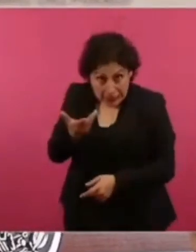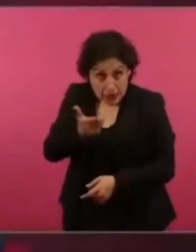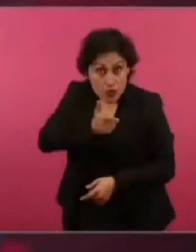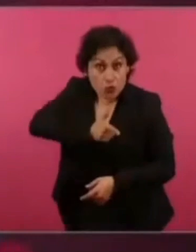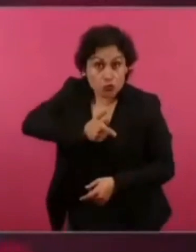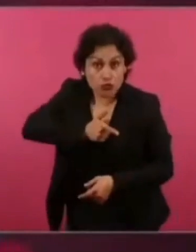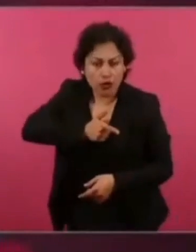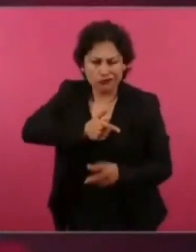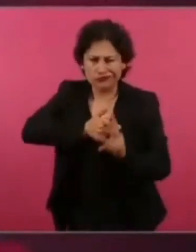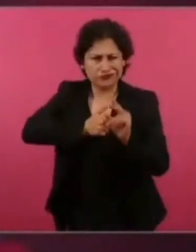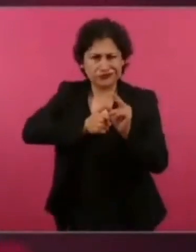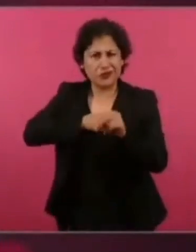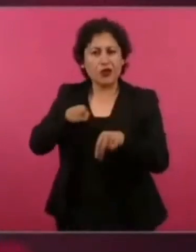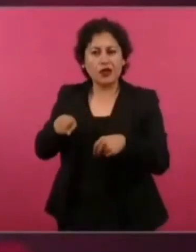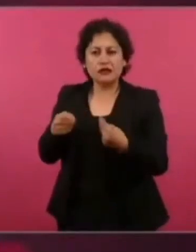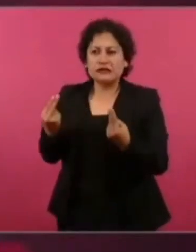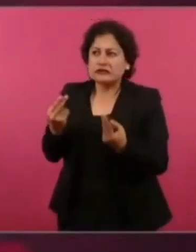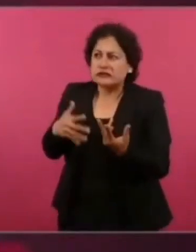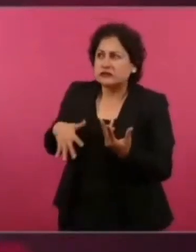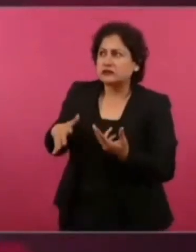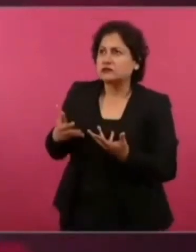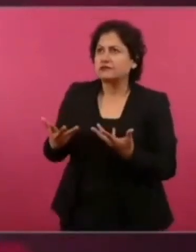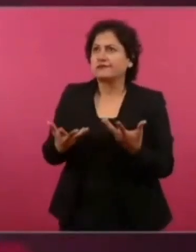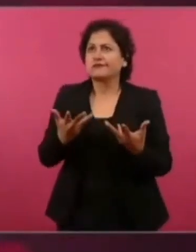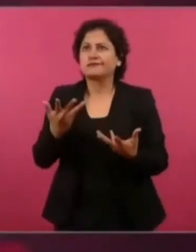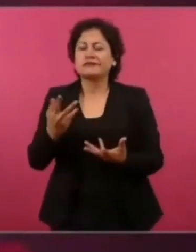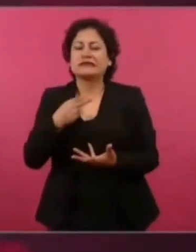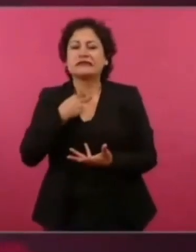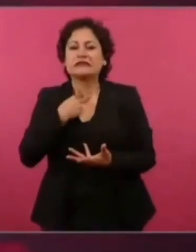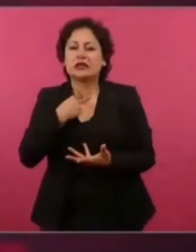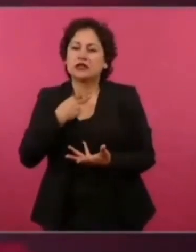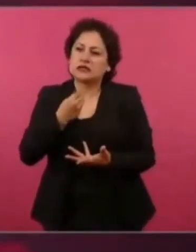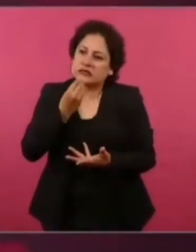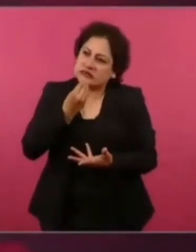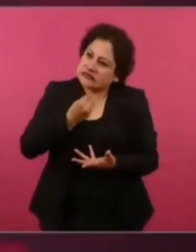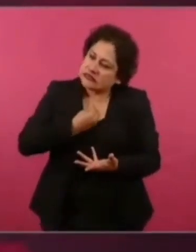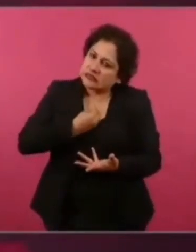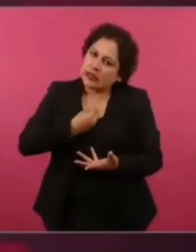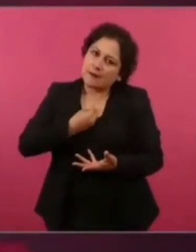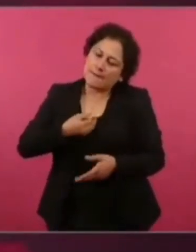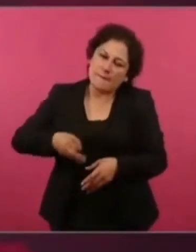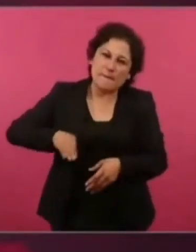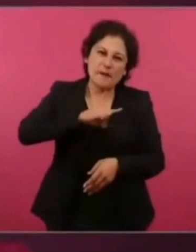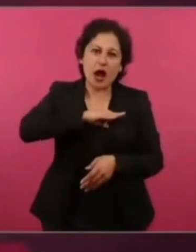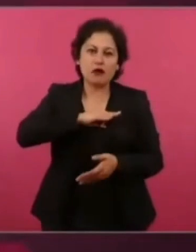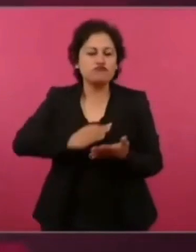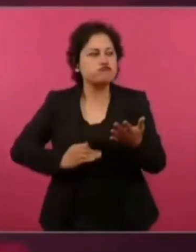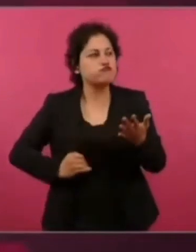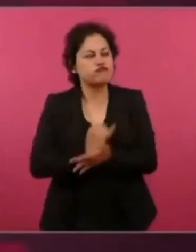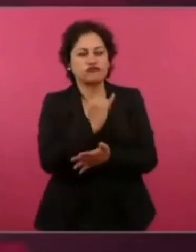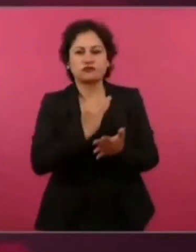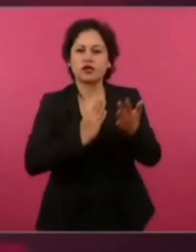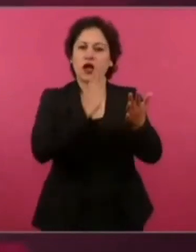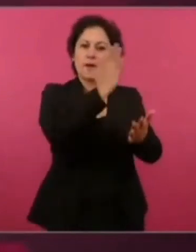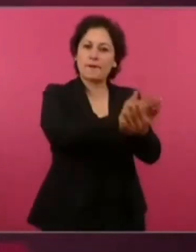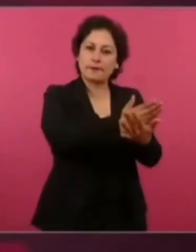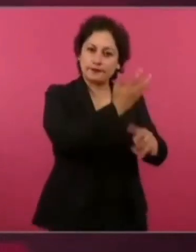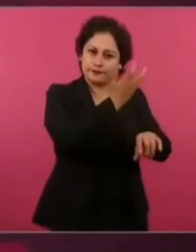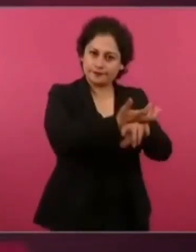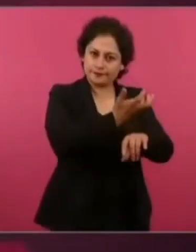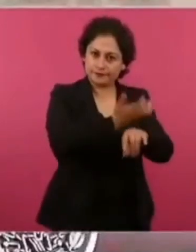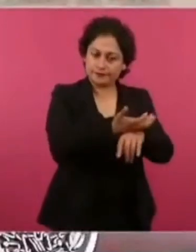Entonces, los países que tienen más posibilidades económicas tienen la obligación moral de